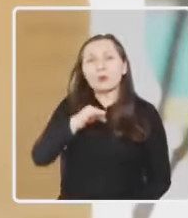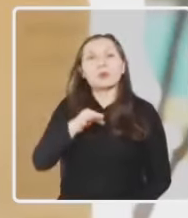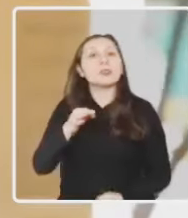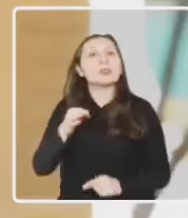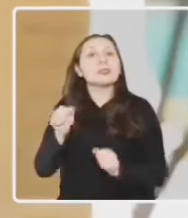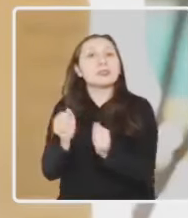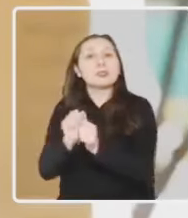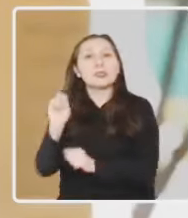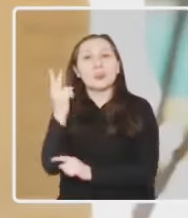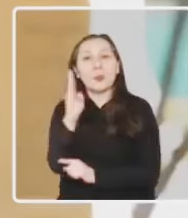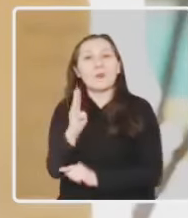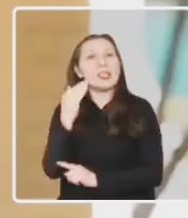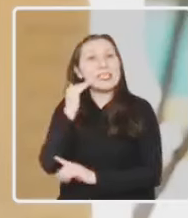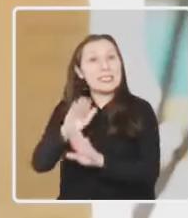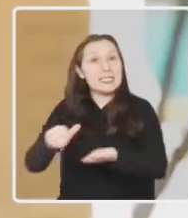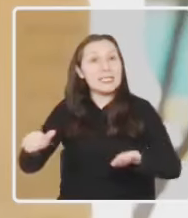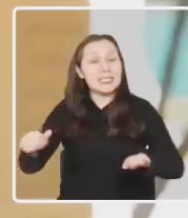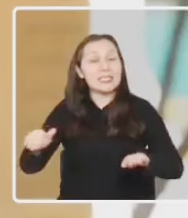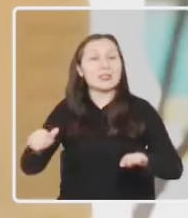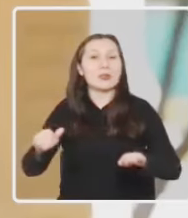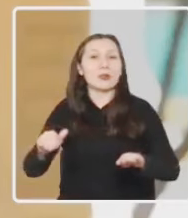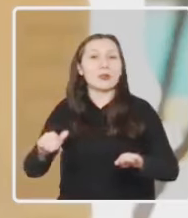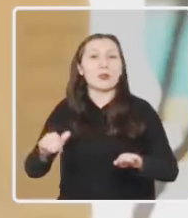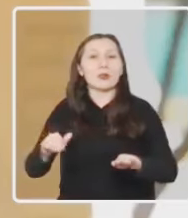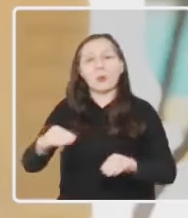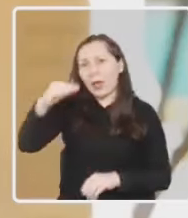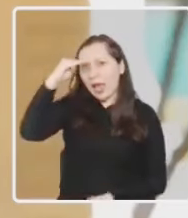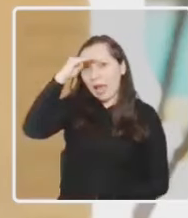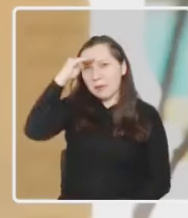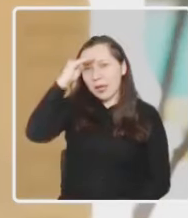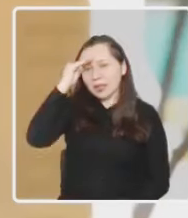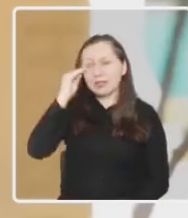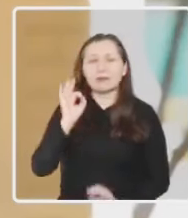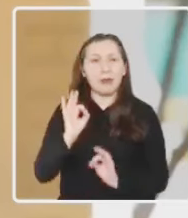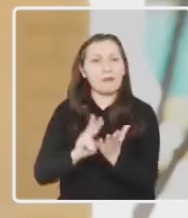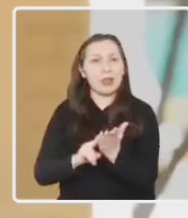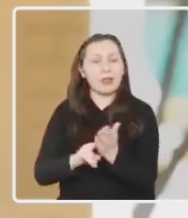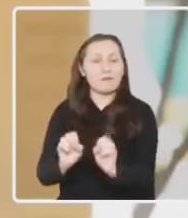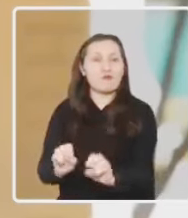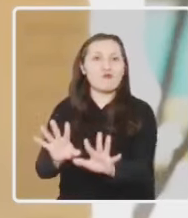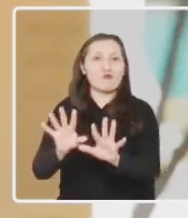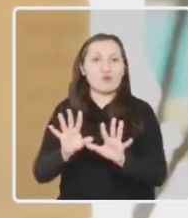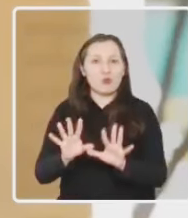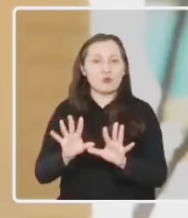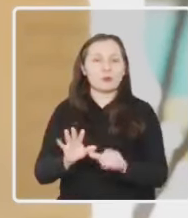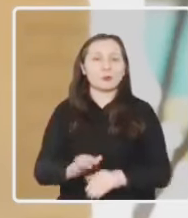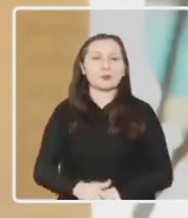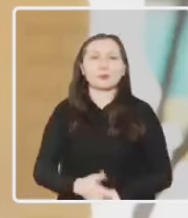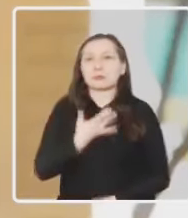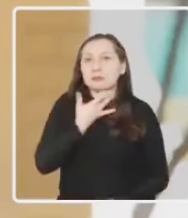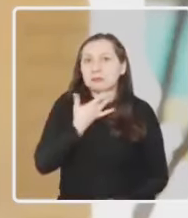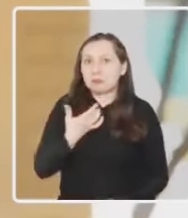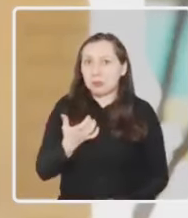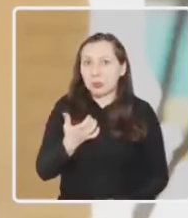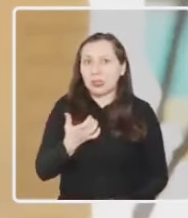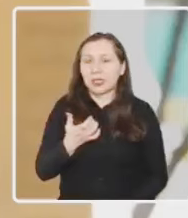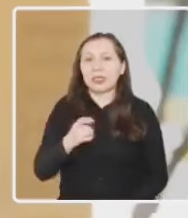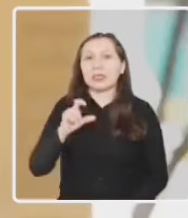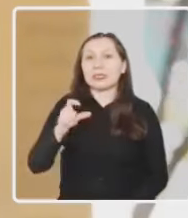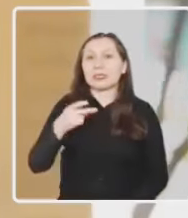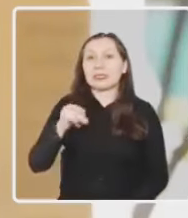de segundo básico en una experiencia que realmente fue maravillosa. Porque con